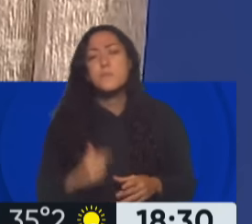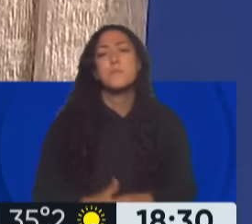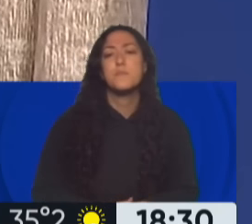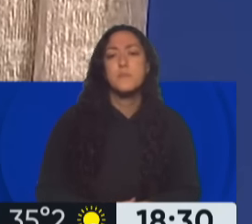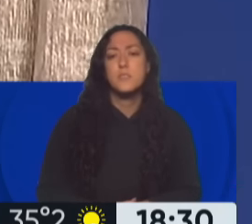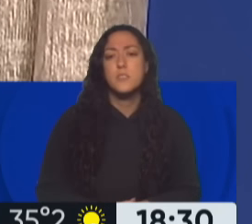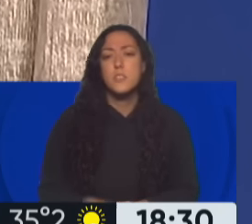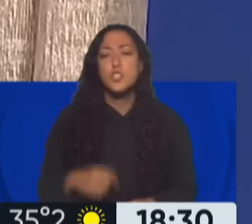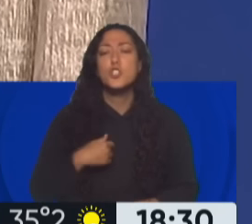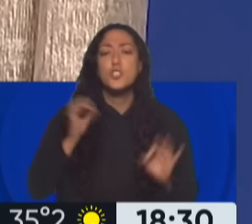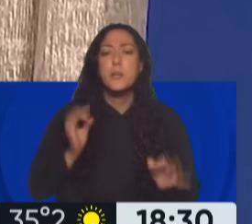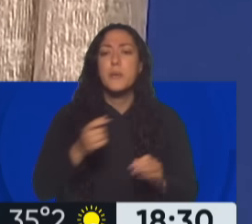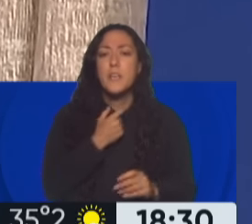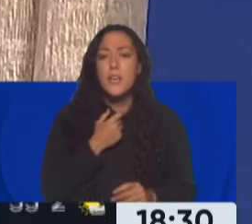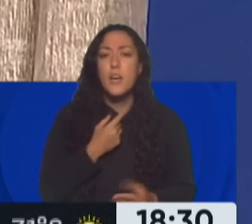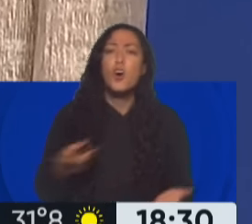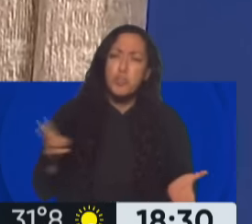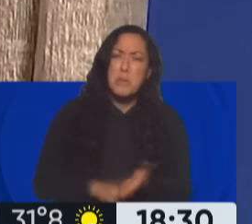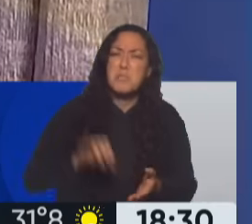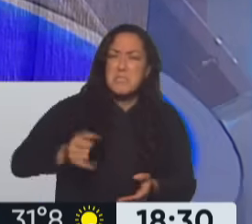lo volvería a hacer. Yes.